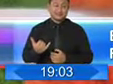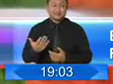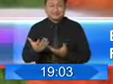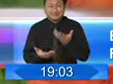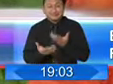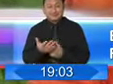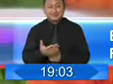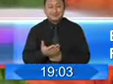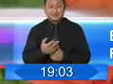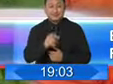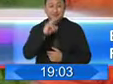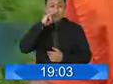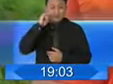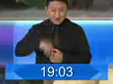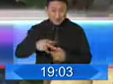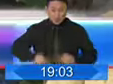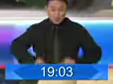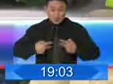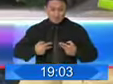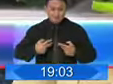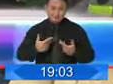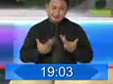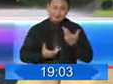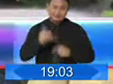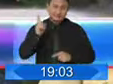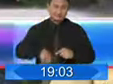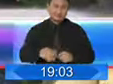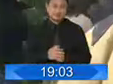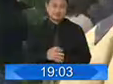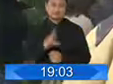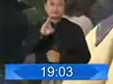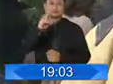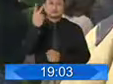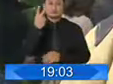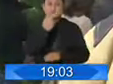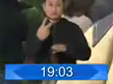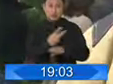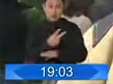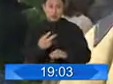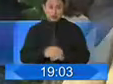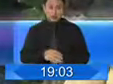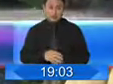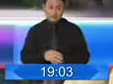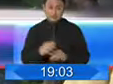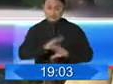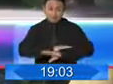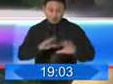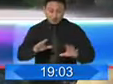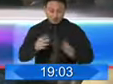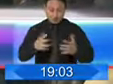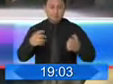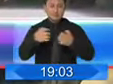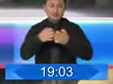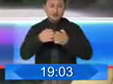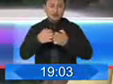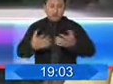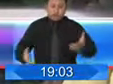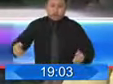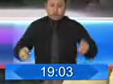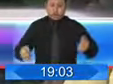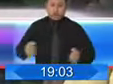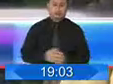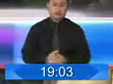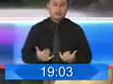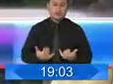de poderlo rescatar con vida. Da 72 horas de búsqueda, entonces se puede recién meter equipo pesado. Por lo tanto, pues la búsqueda